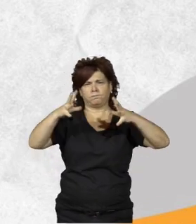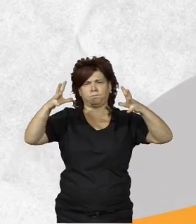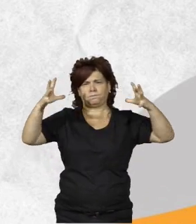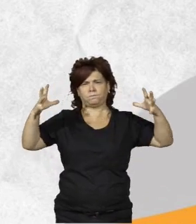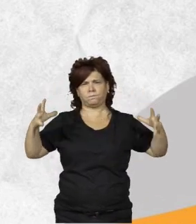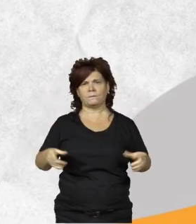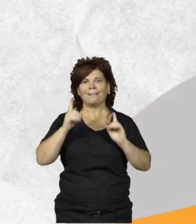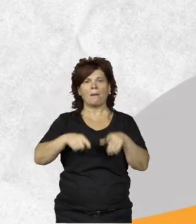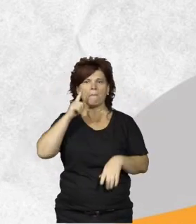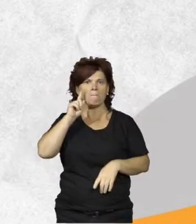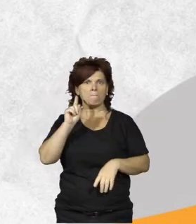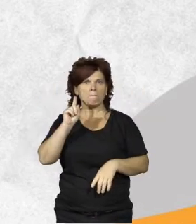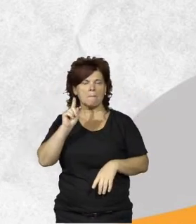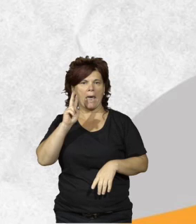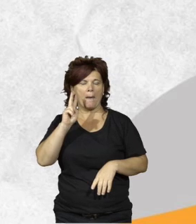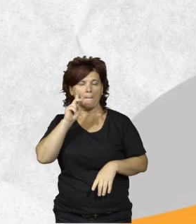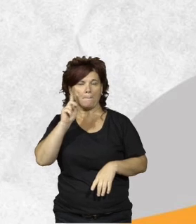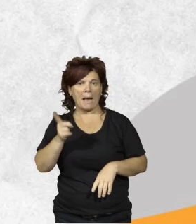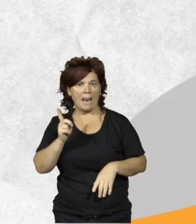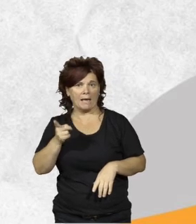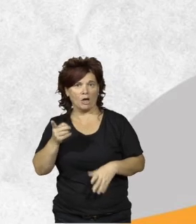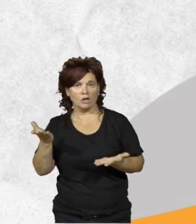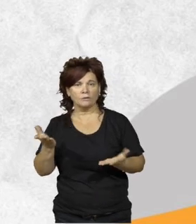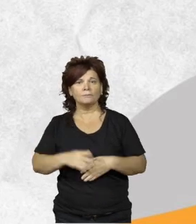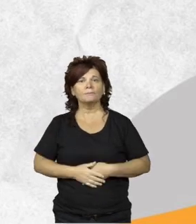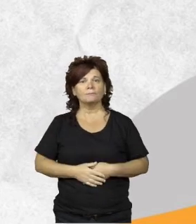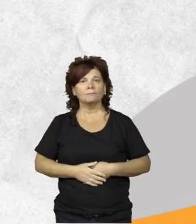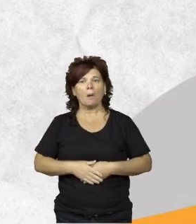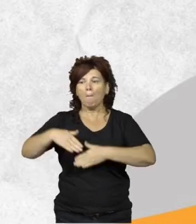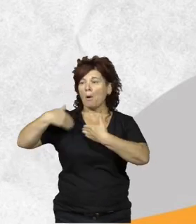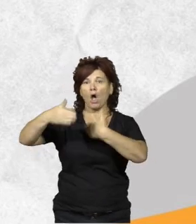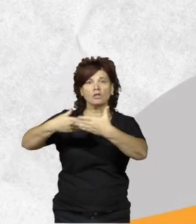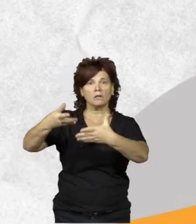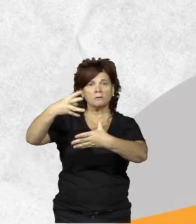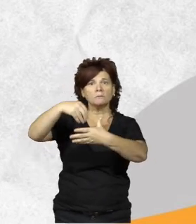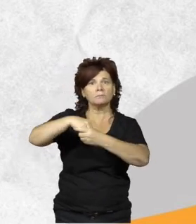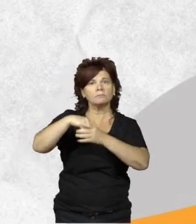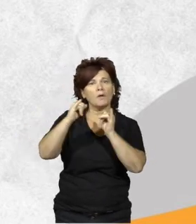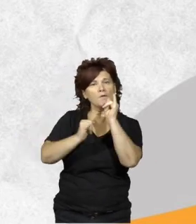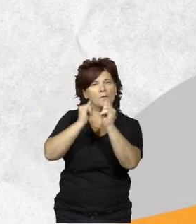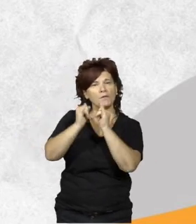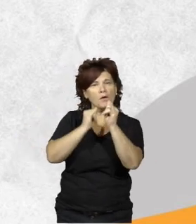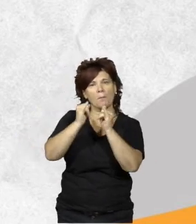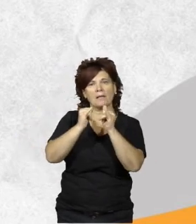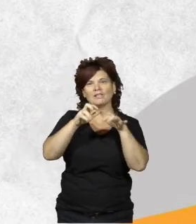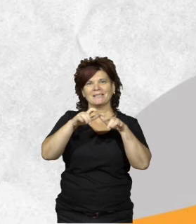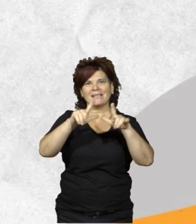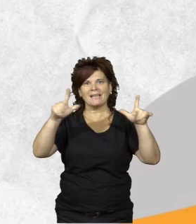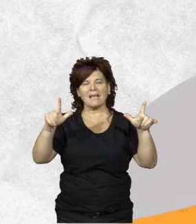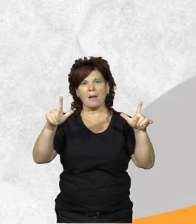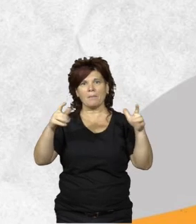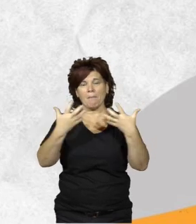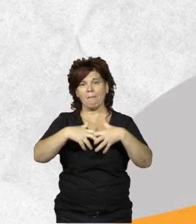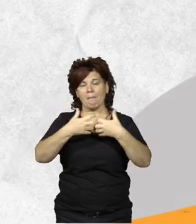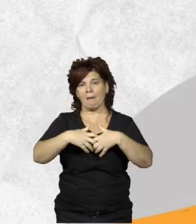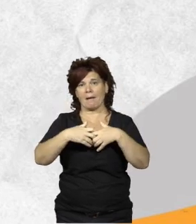tipo de peligrosidad de los mismos. Bueno, dentro de los procesos, bueno, toda esta información está cargado en un sistema Tramix, que es que